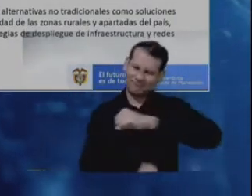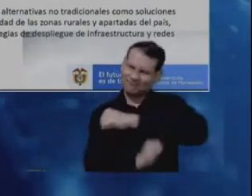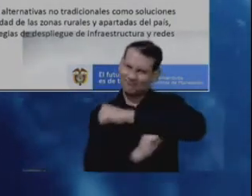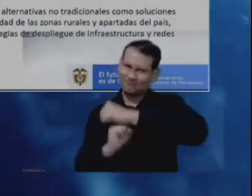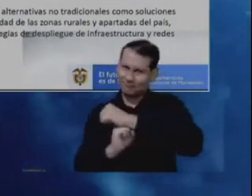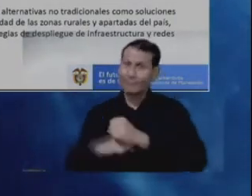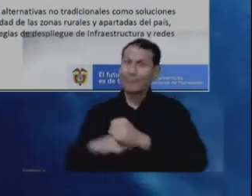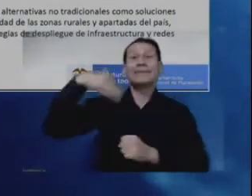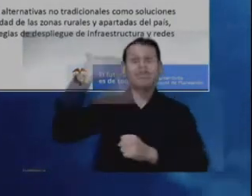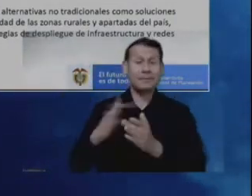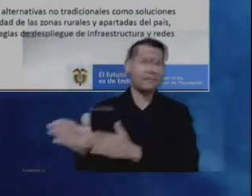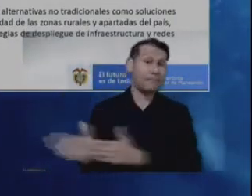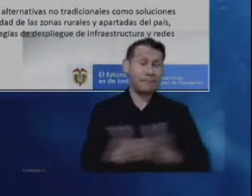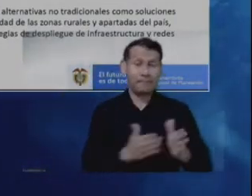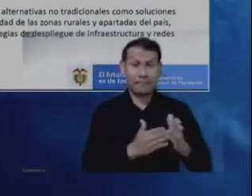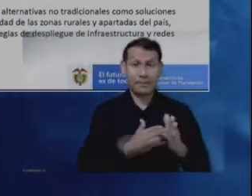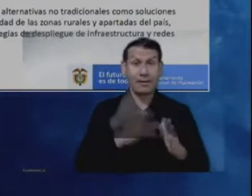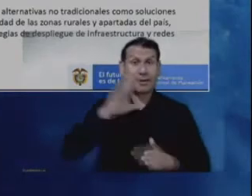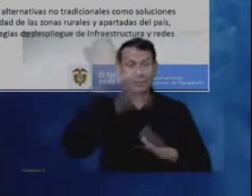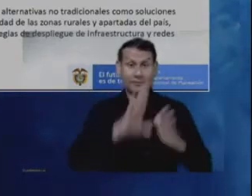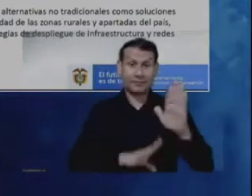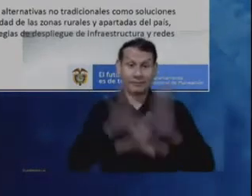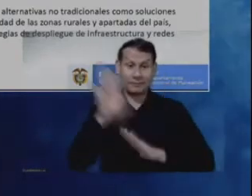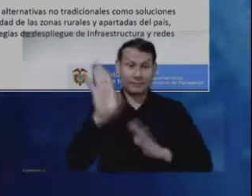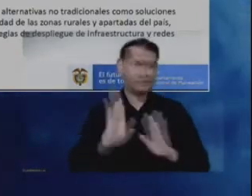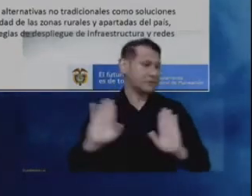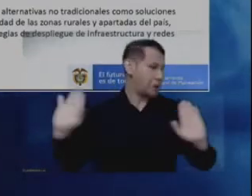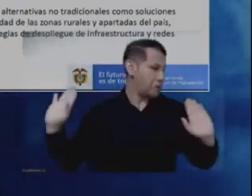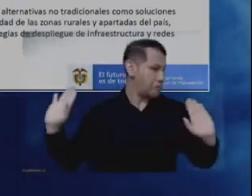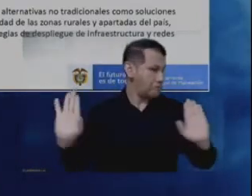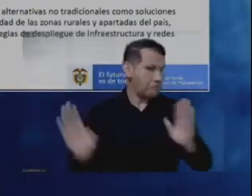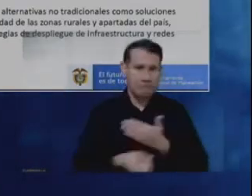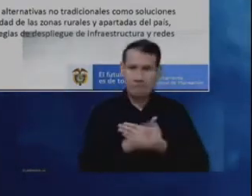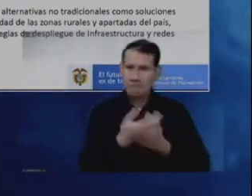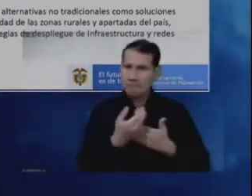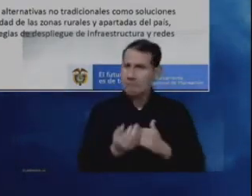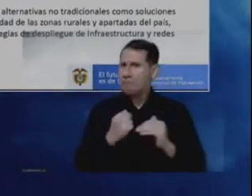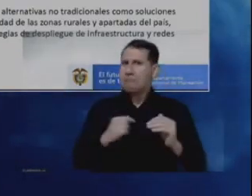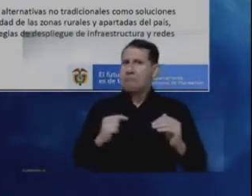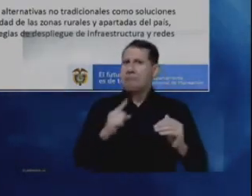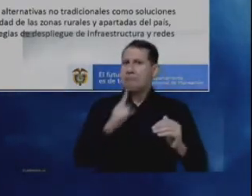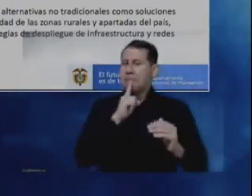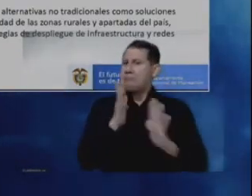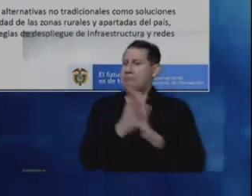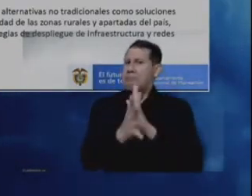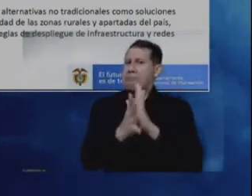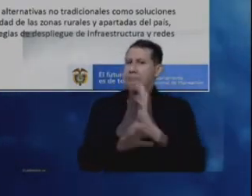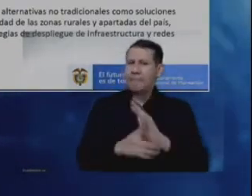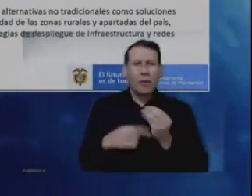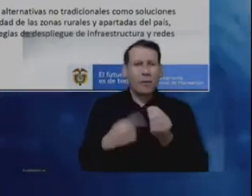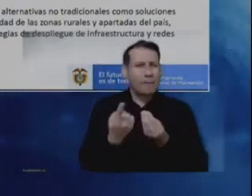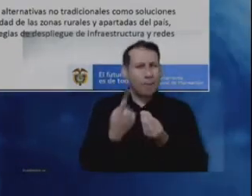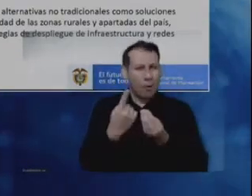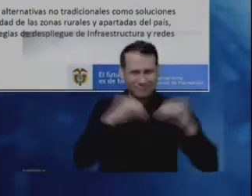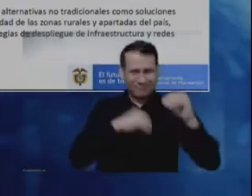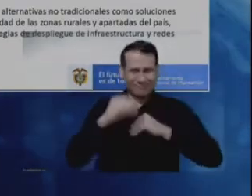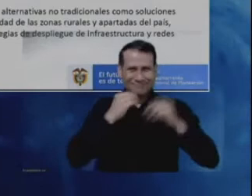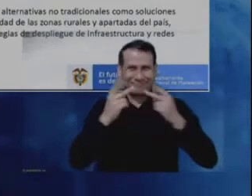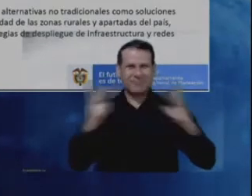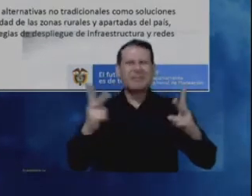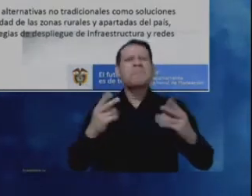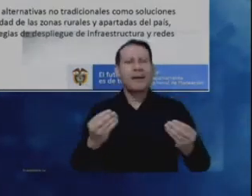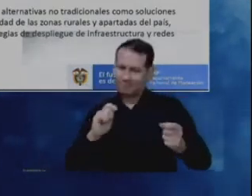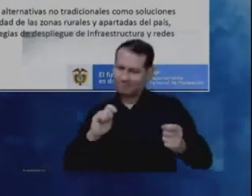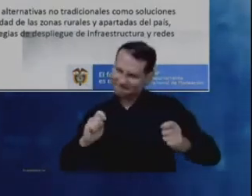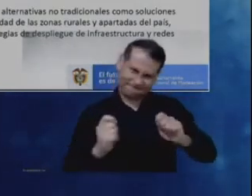diapositiva solamente cierro. Acá no les voy a nombrar nada más, sino decirles que precisamente todas estas políticas públicas para la transformación digital van a tener, digamos, como